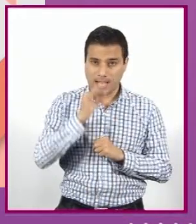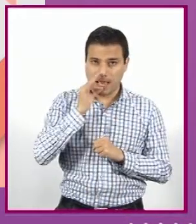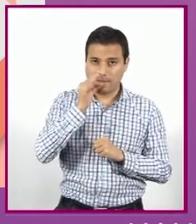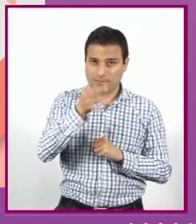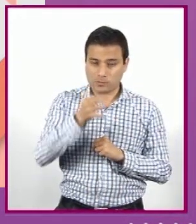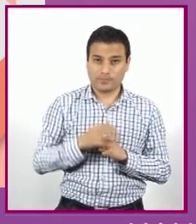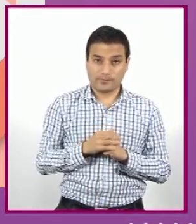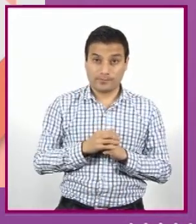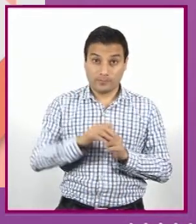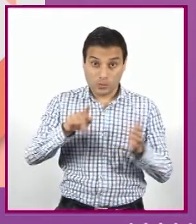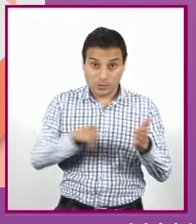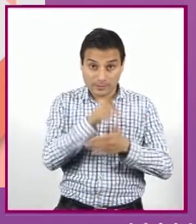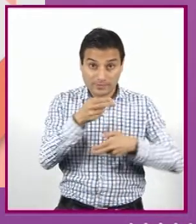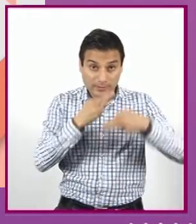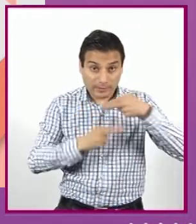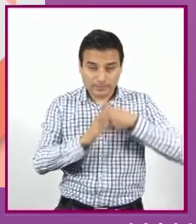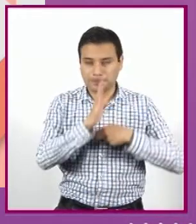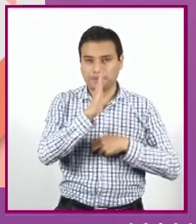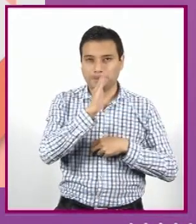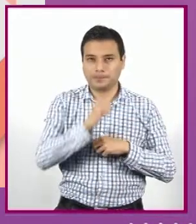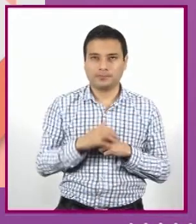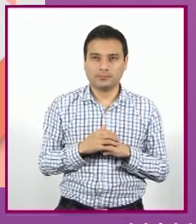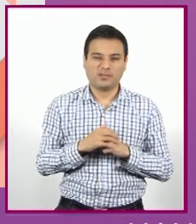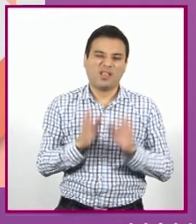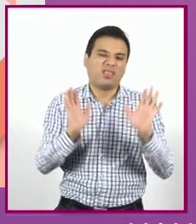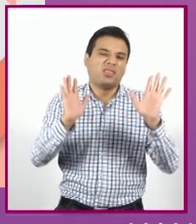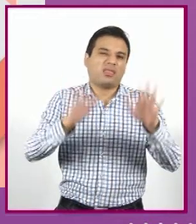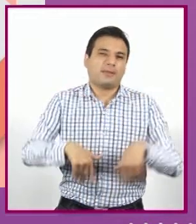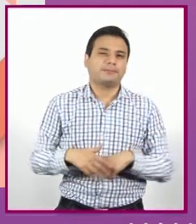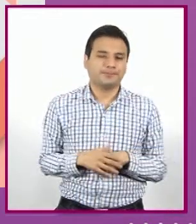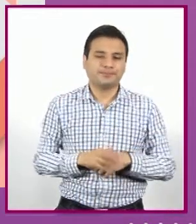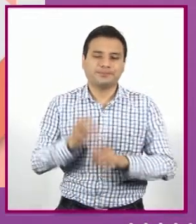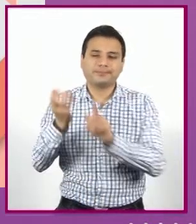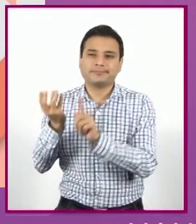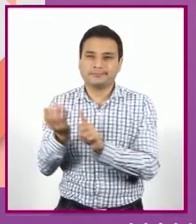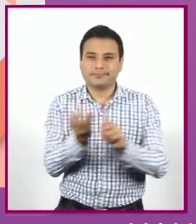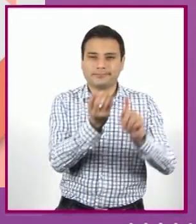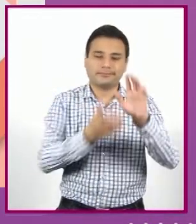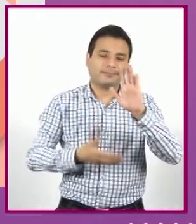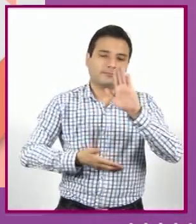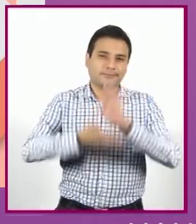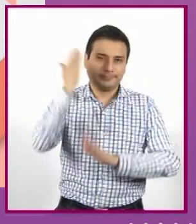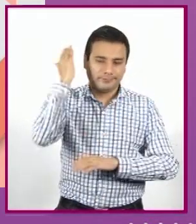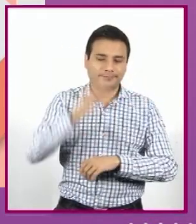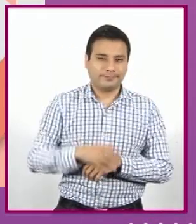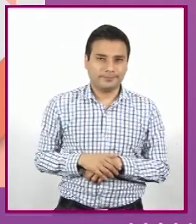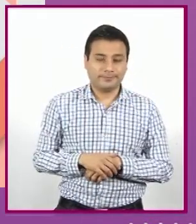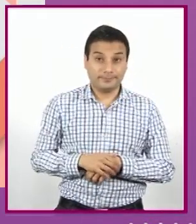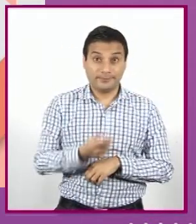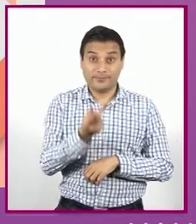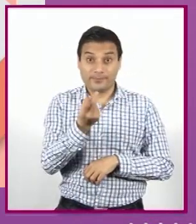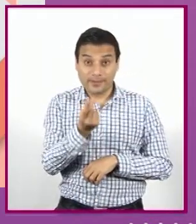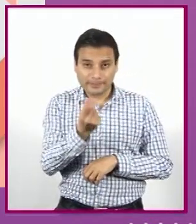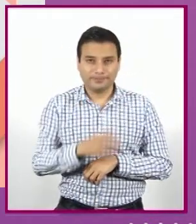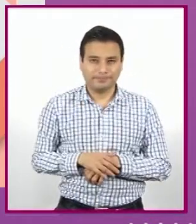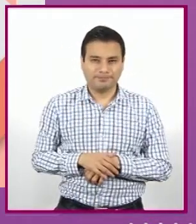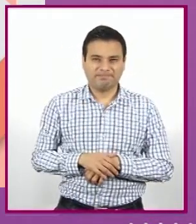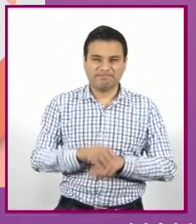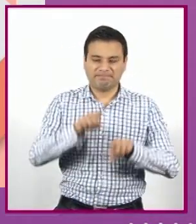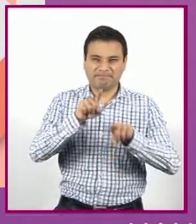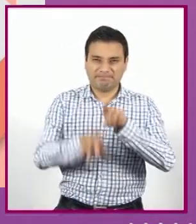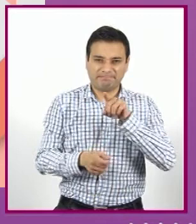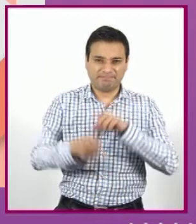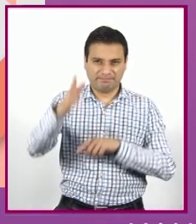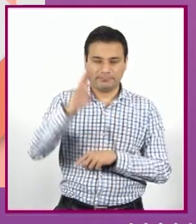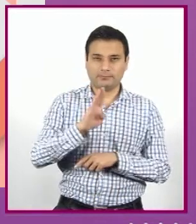no hay devoluciones». No le dimos importancia y nos fuimos felices con el perrito que en el camino mi hermana bautizó como